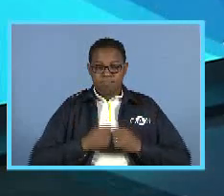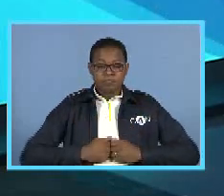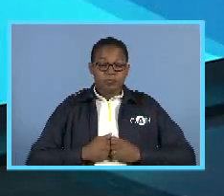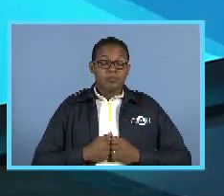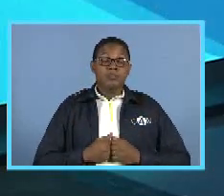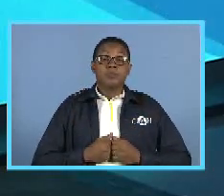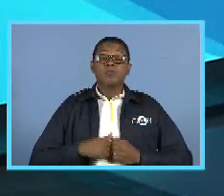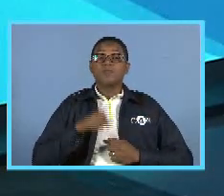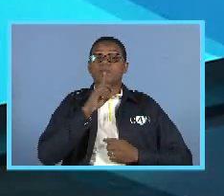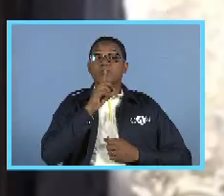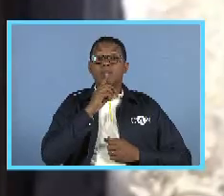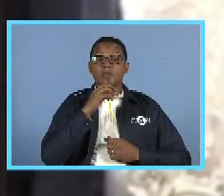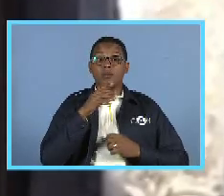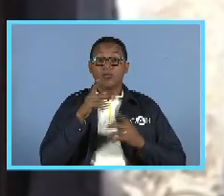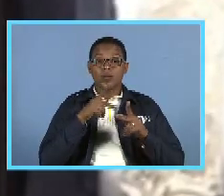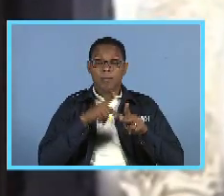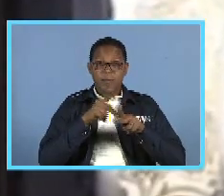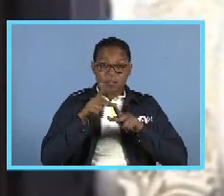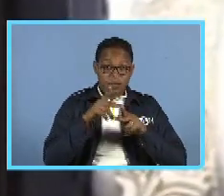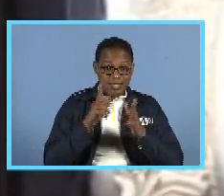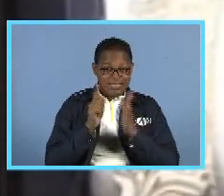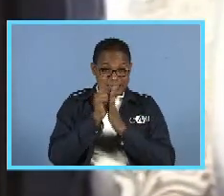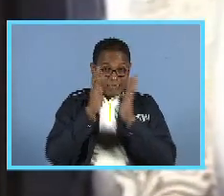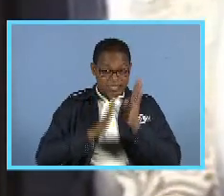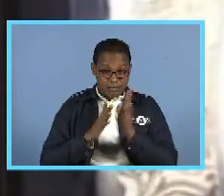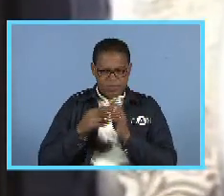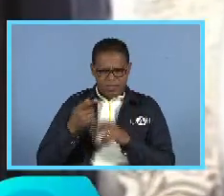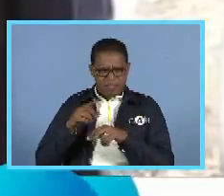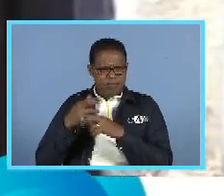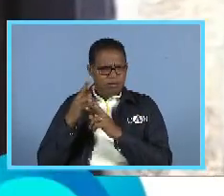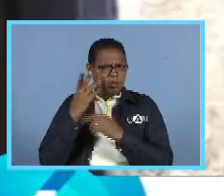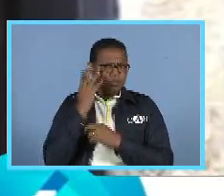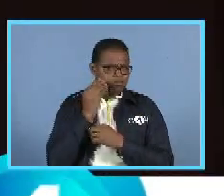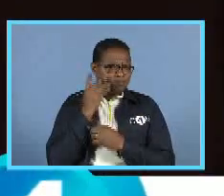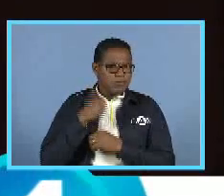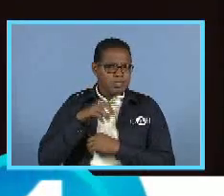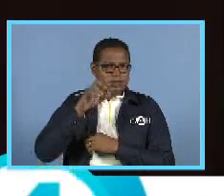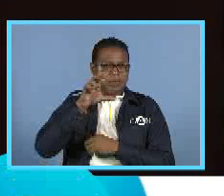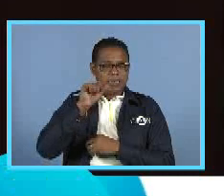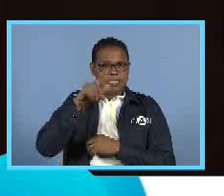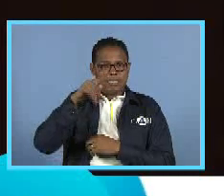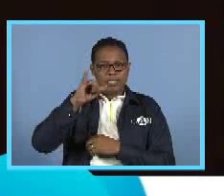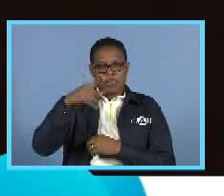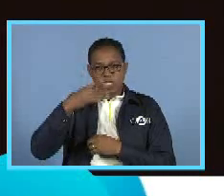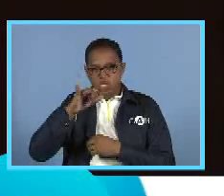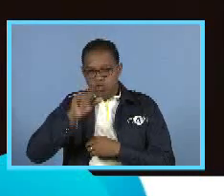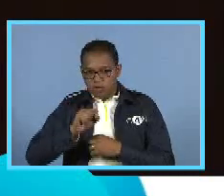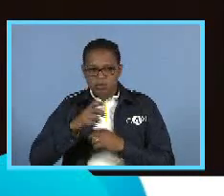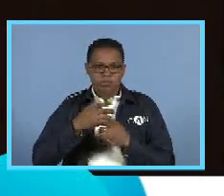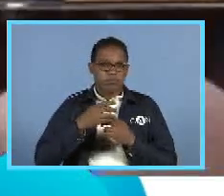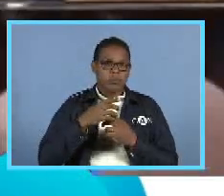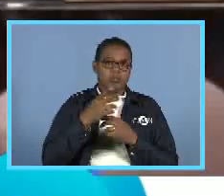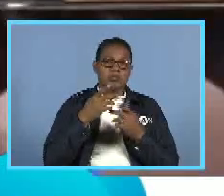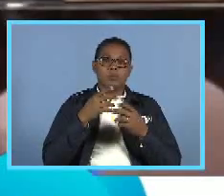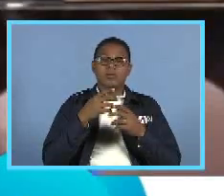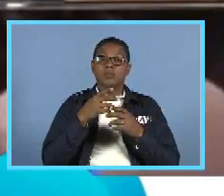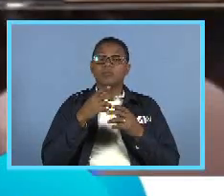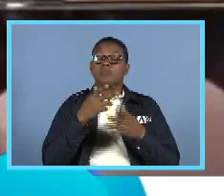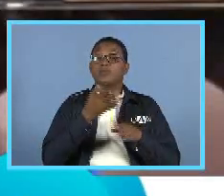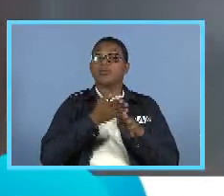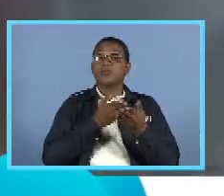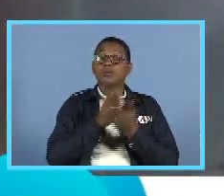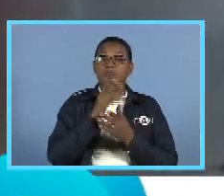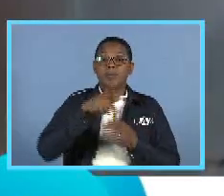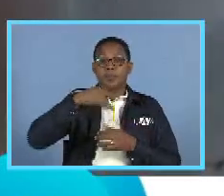informamos que la profesional del derecho, escuchen bien, ella es experta en litigios y en asuntos impositivos, penales y corporativos. Estamos hablando de